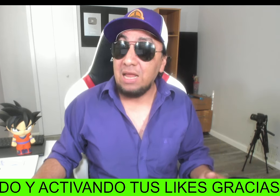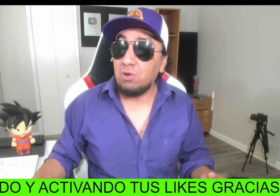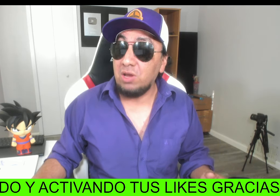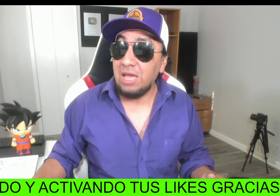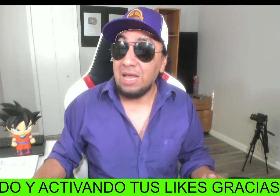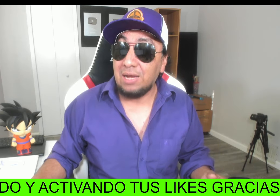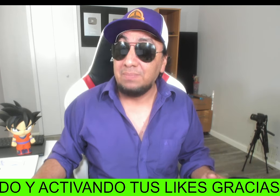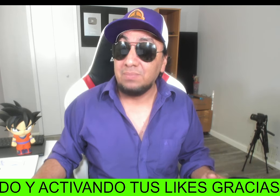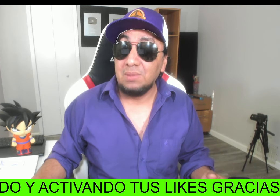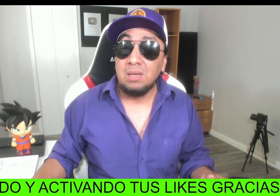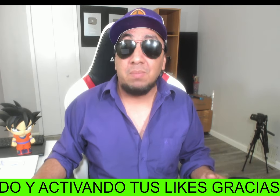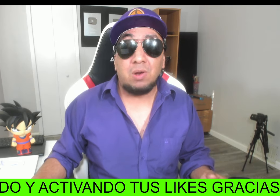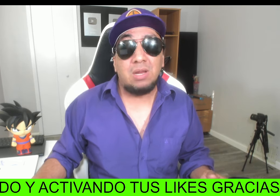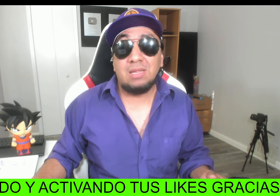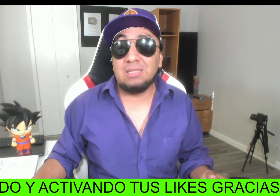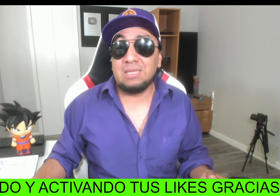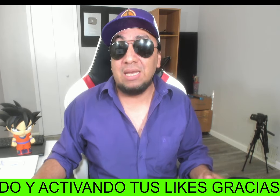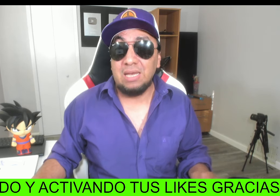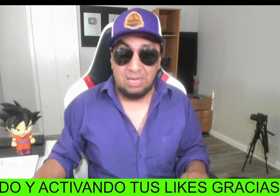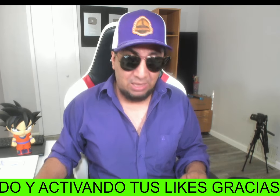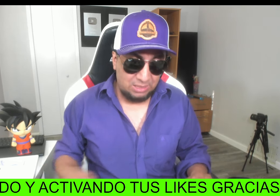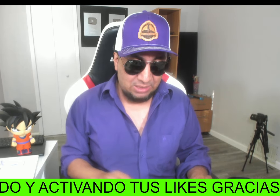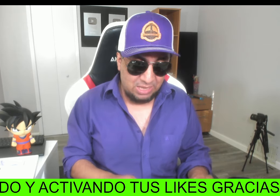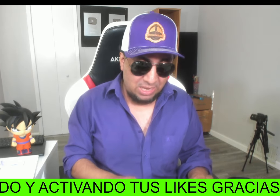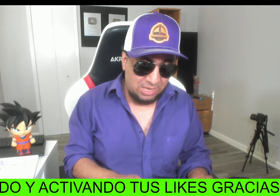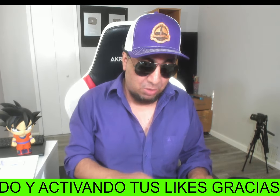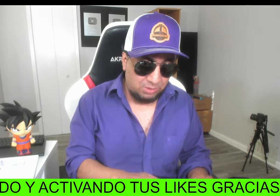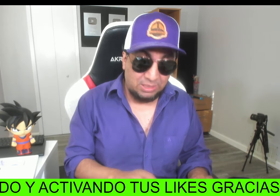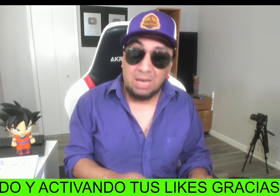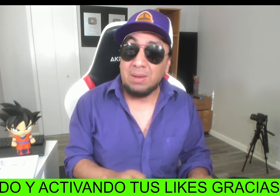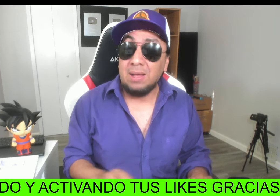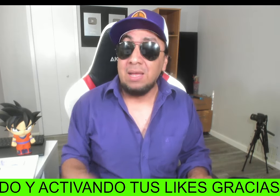Como que de verdad le doliera. Pero